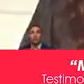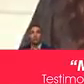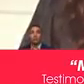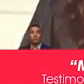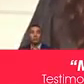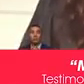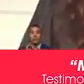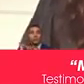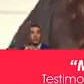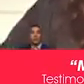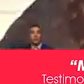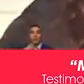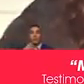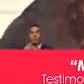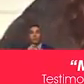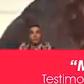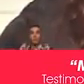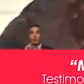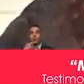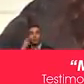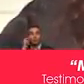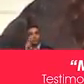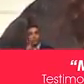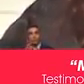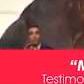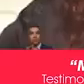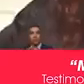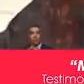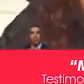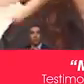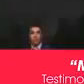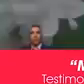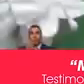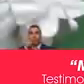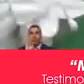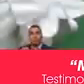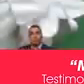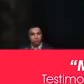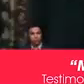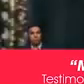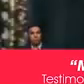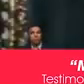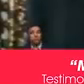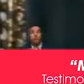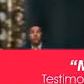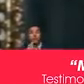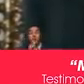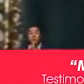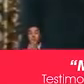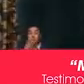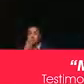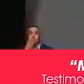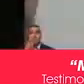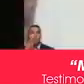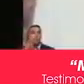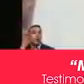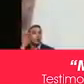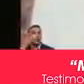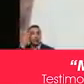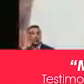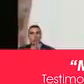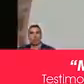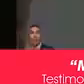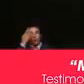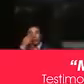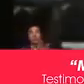Ibar. Y ahí sí, Monseñor, me dice, bienvenida, esposa de Cristo, vente, consagra. Todo lo hizo en secreto, a escondidas de sus padres, porque